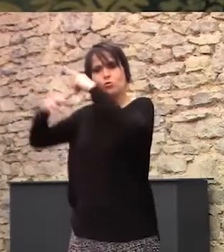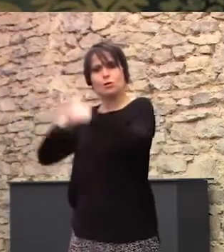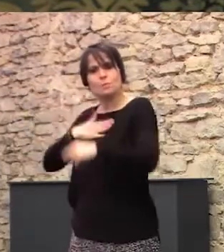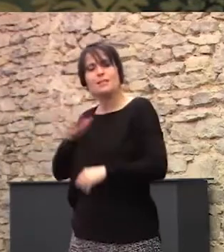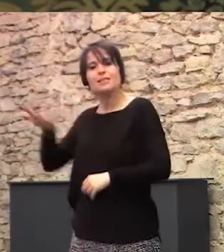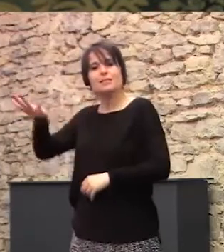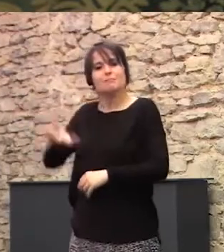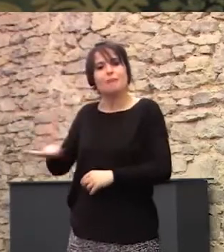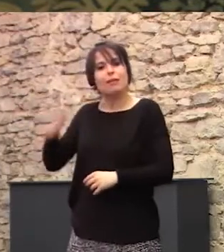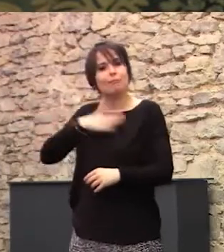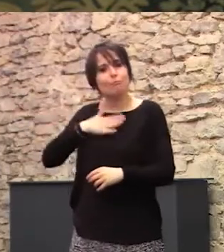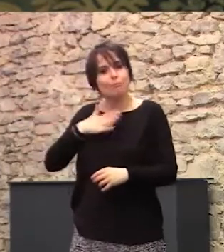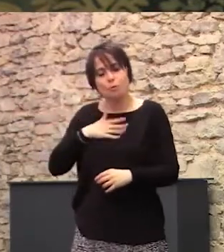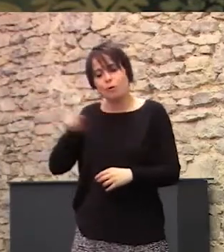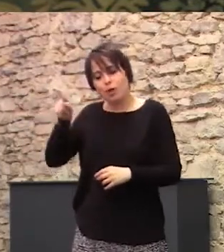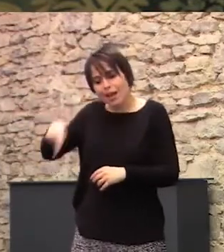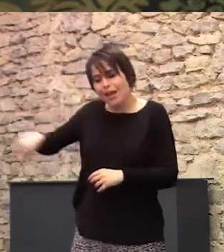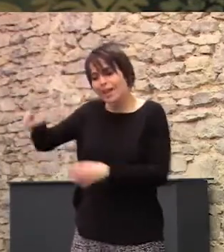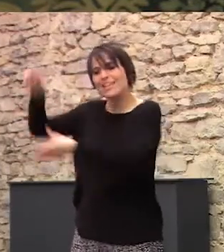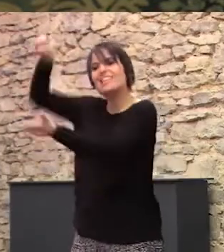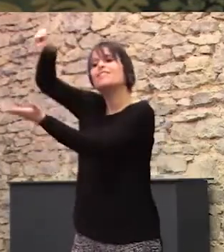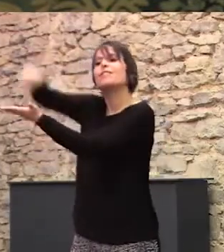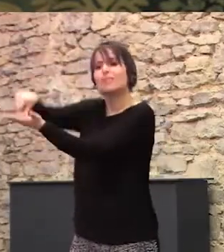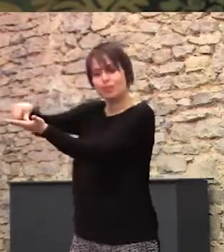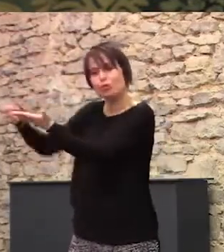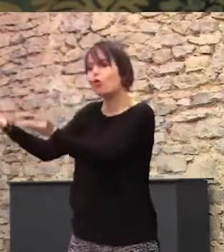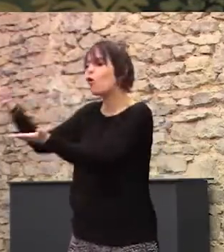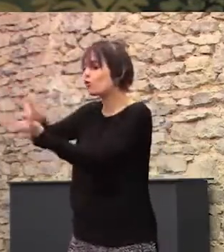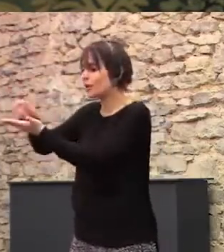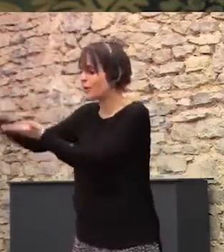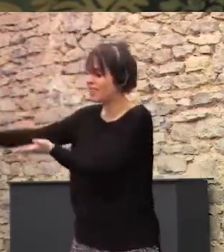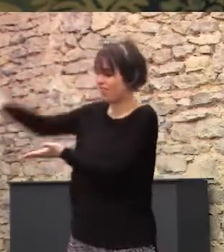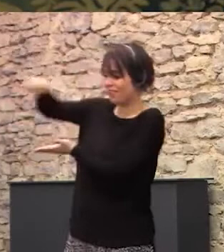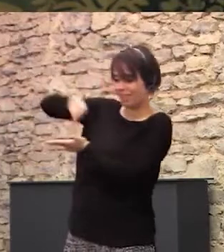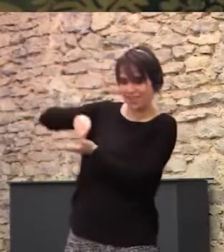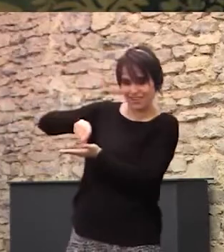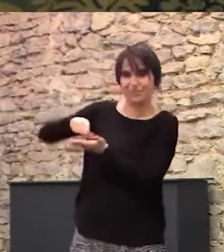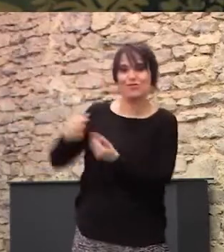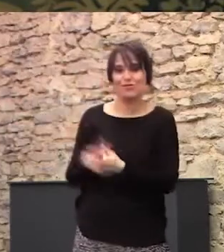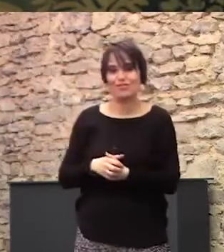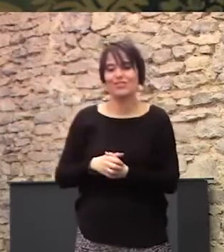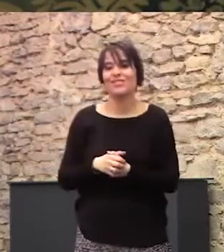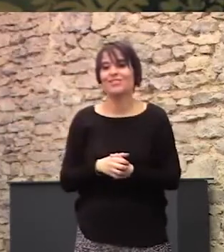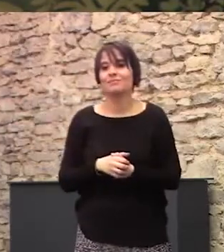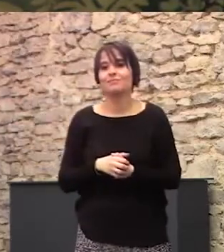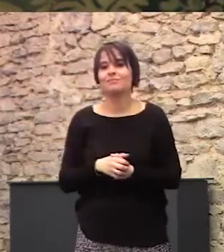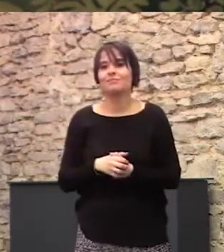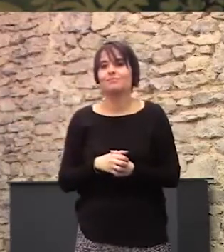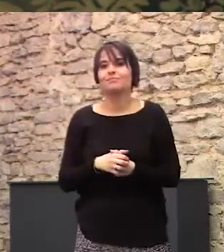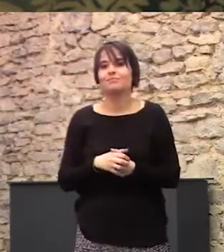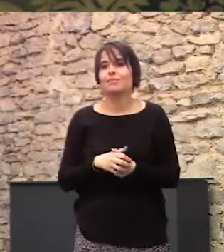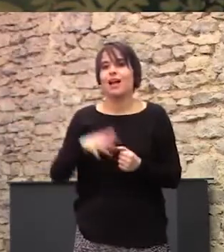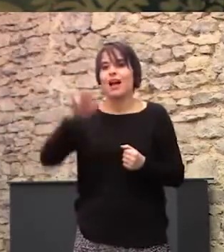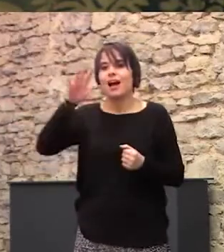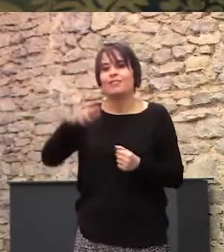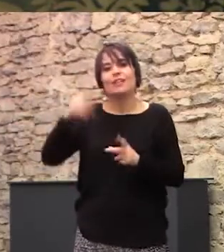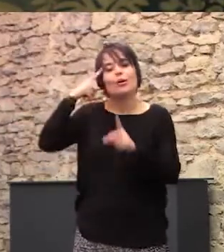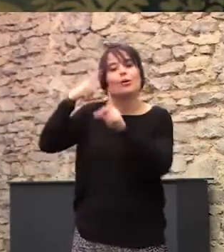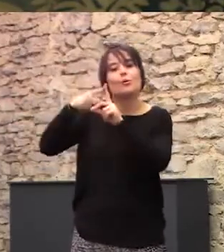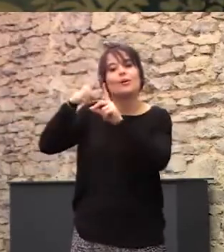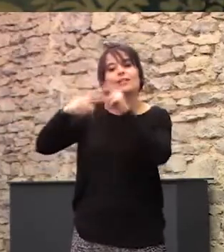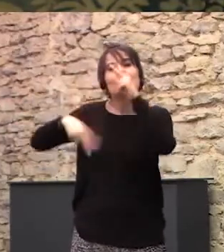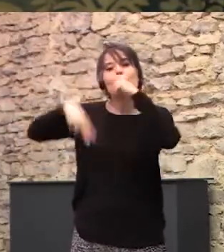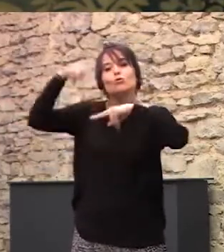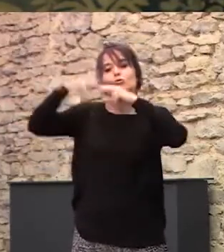ellas se van a estar en el centro. Volvemos al centro, ¿no? Que aquí al final, para que construir puntos de